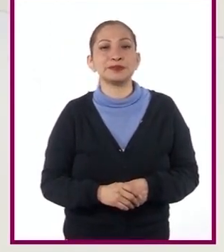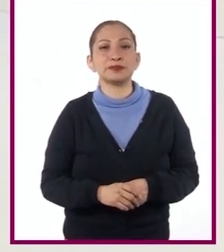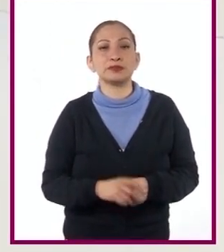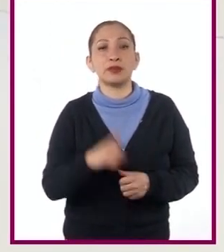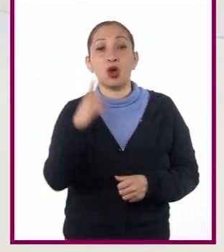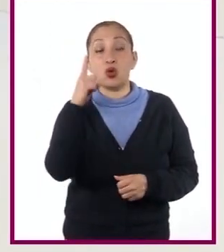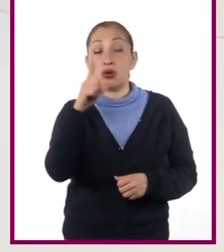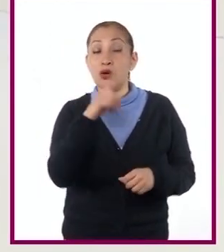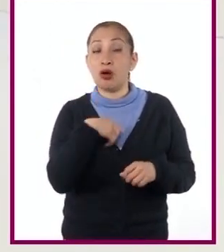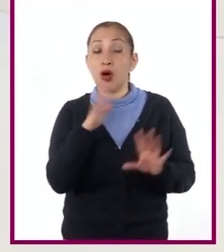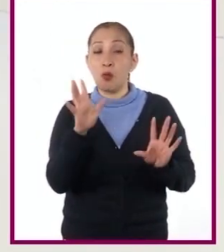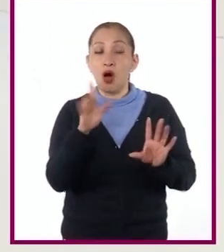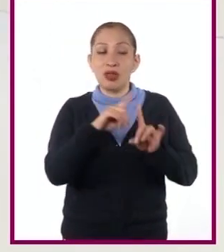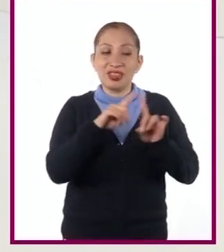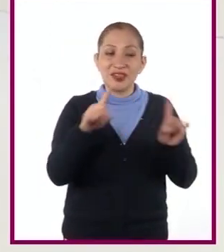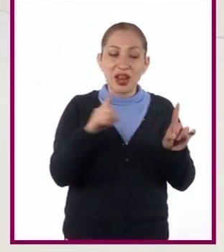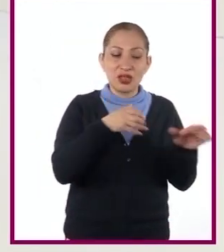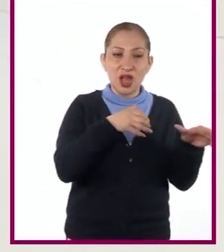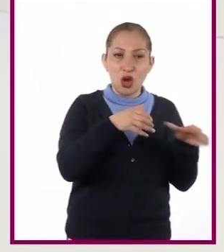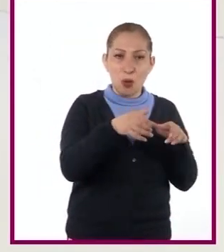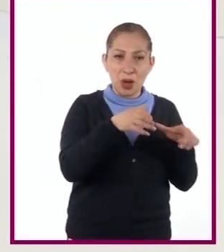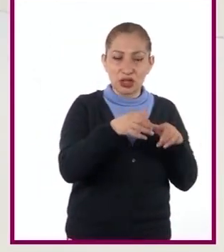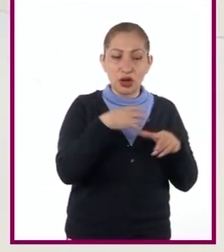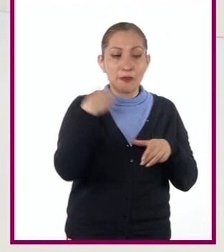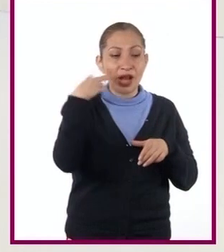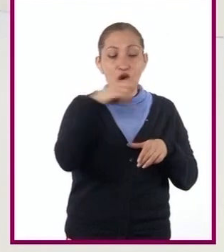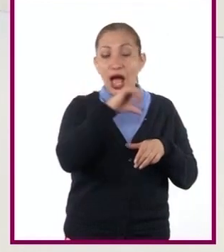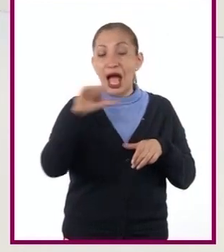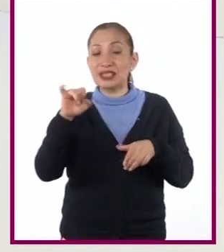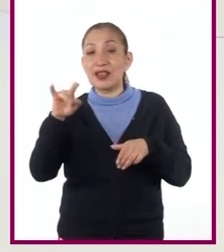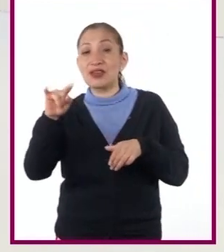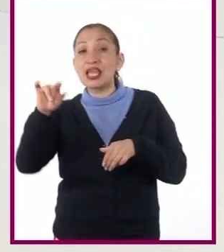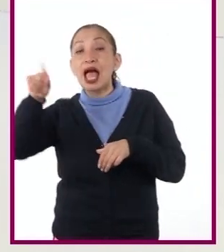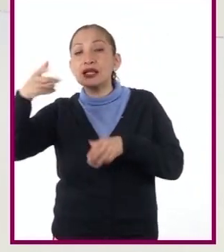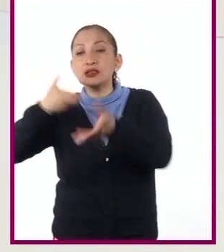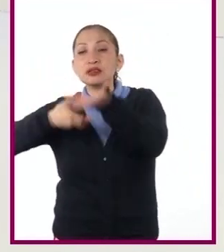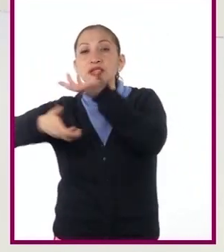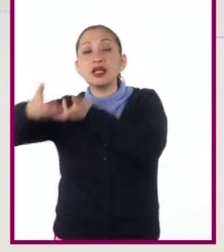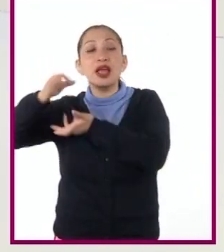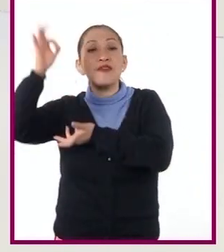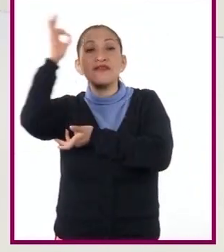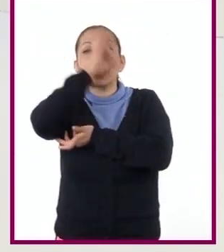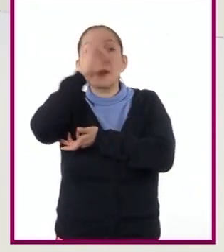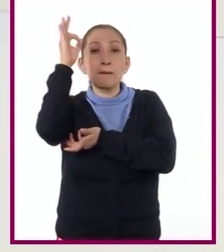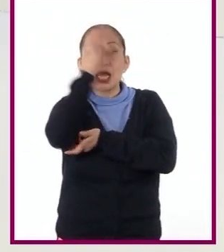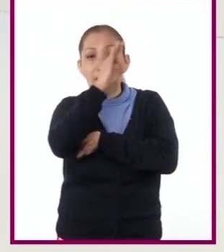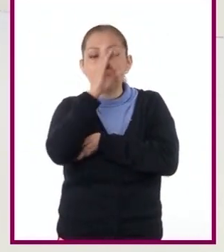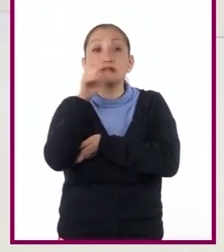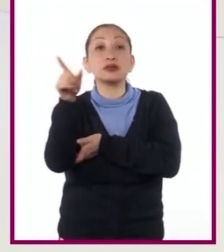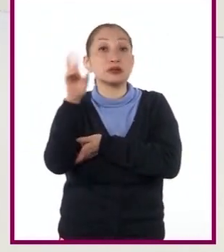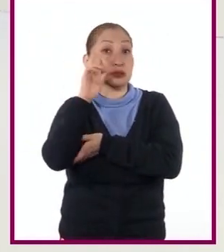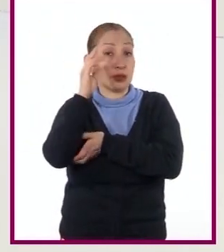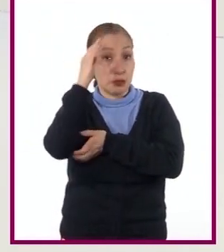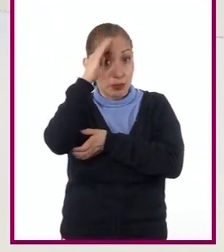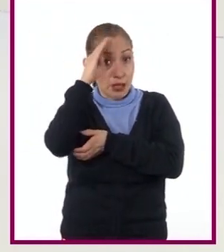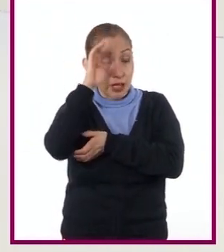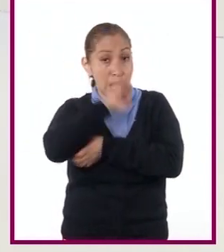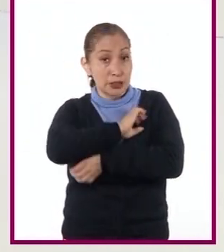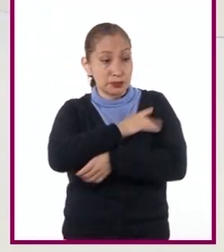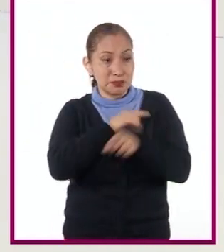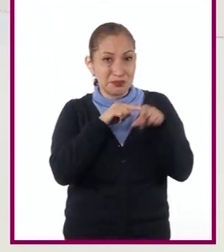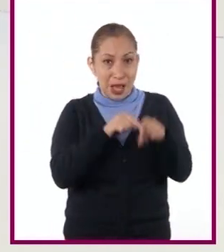Un contrapeso del comercio del eje Veracruz-Sevilla fue el intercambio con las Filipinas. Tengamos presente que